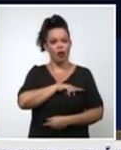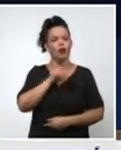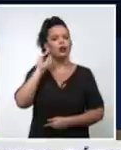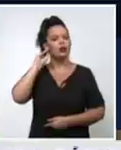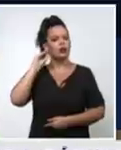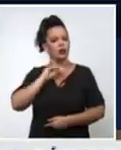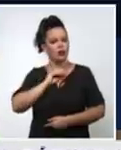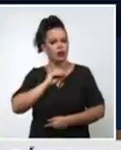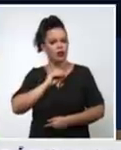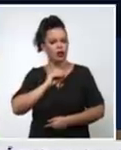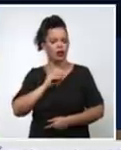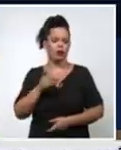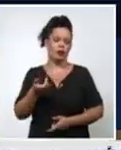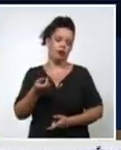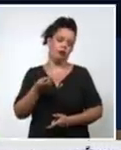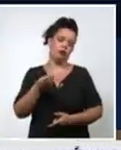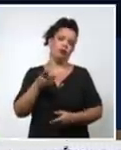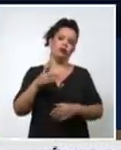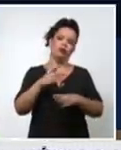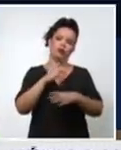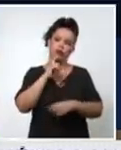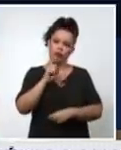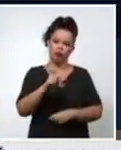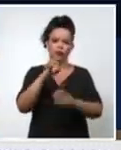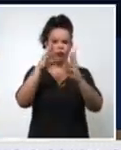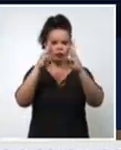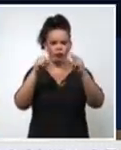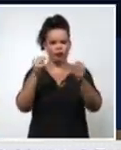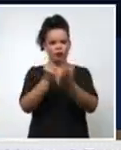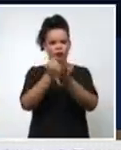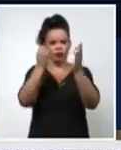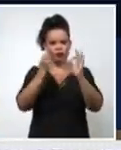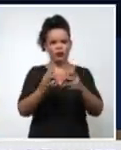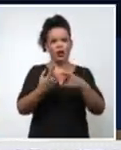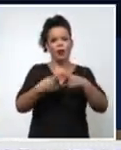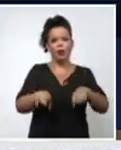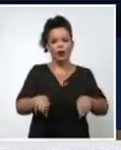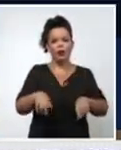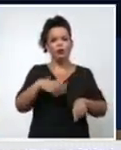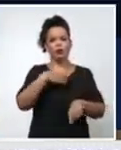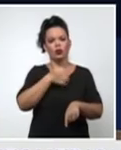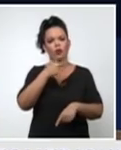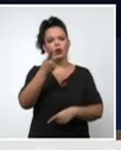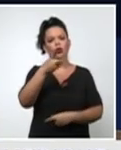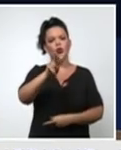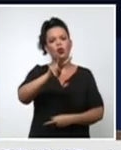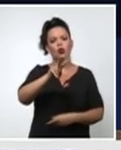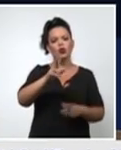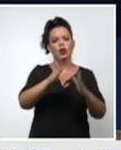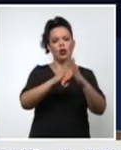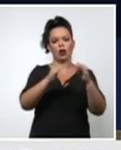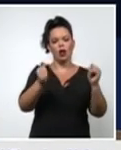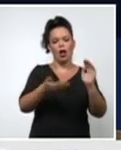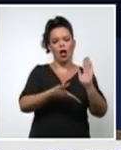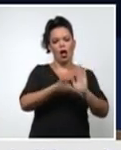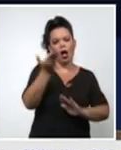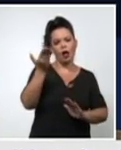confirmados, pues se dieron 12 altas y de esta forma ya se acumulan